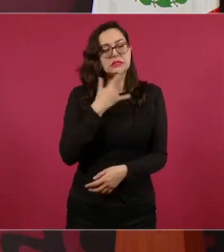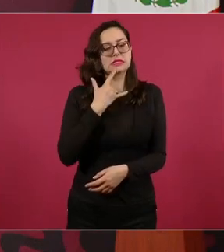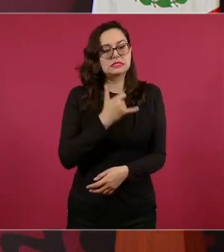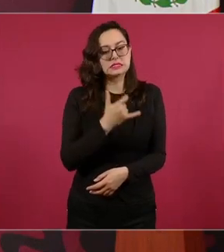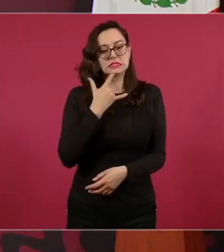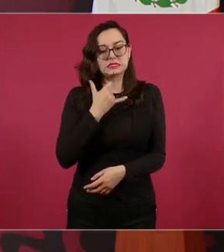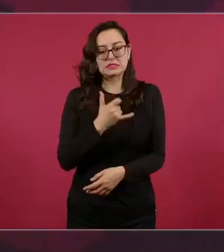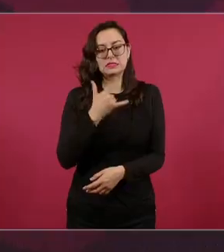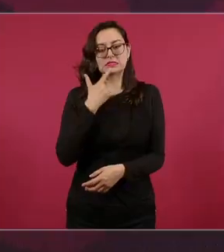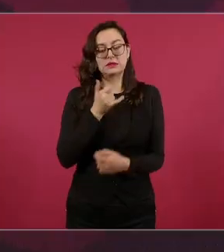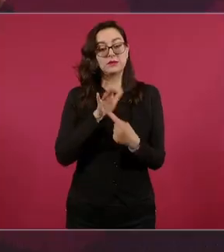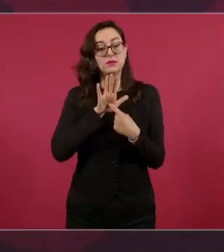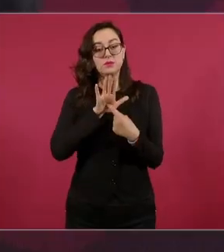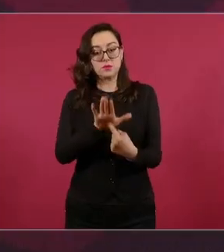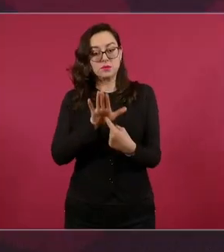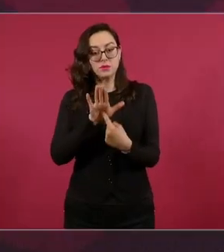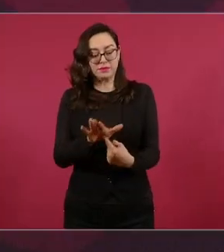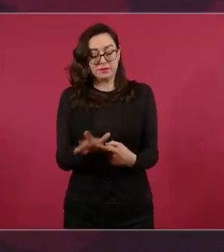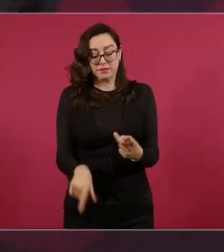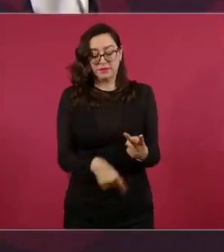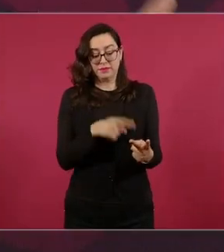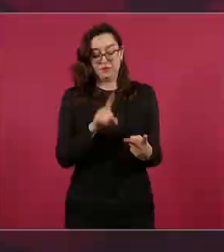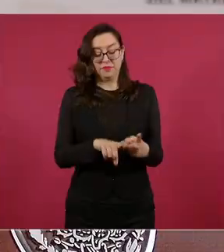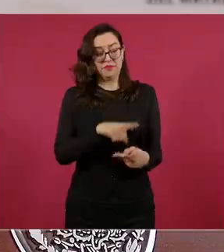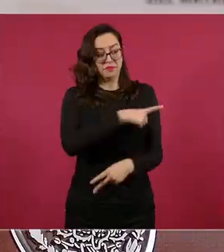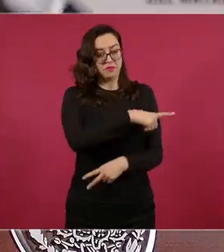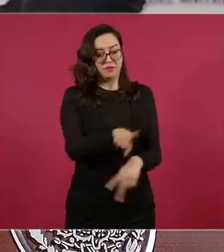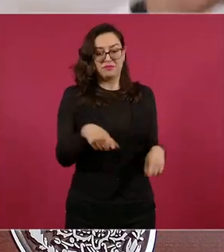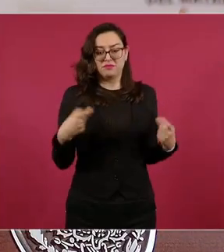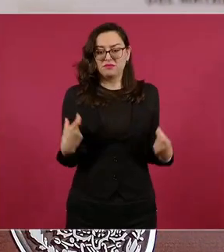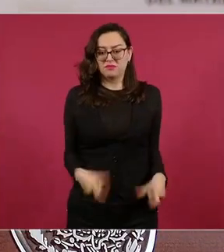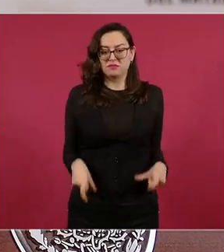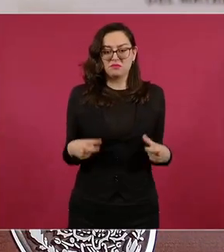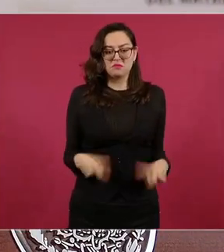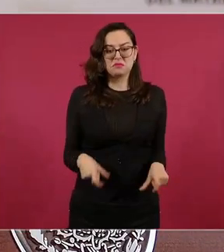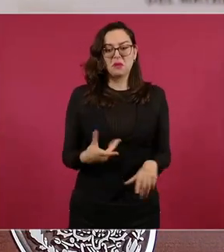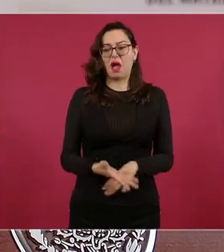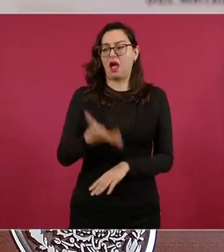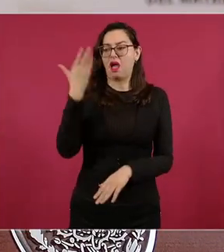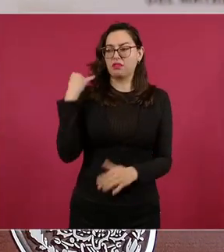el que paguen impuestos los potentados, que no pagaban,